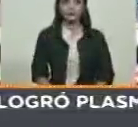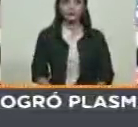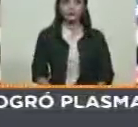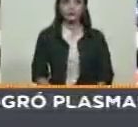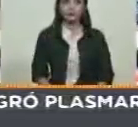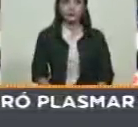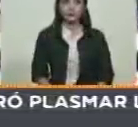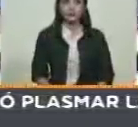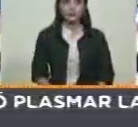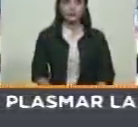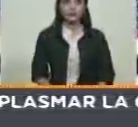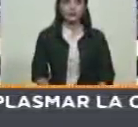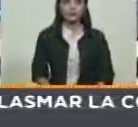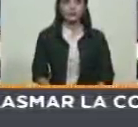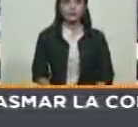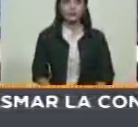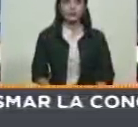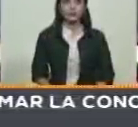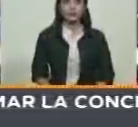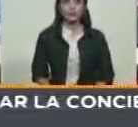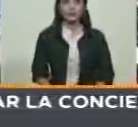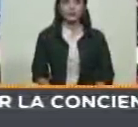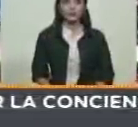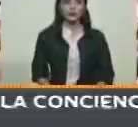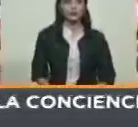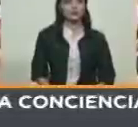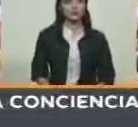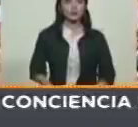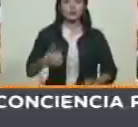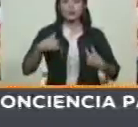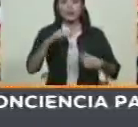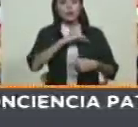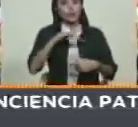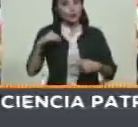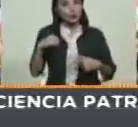nosotros vamos a ganar